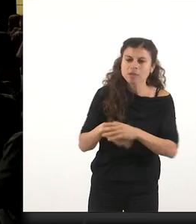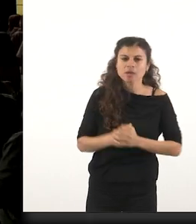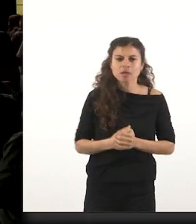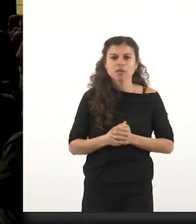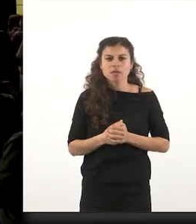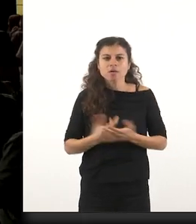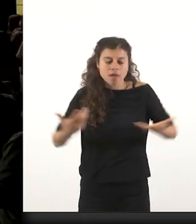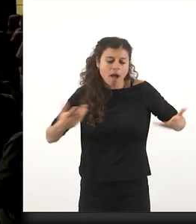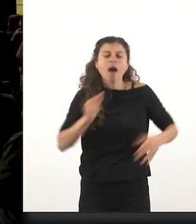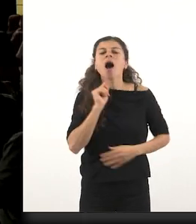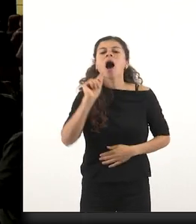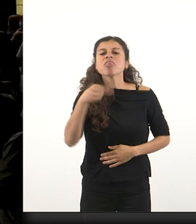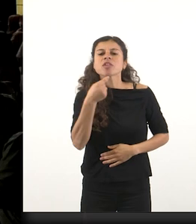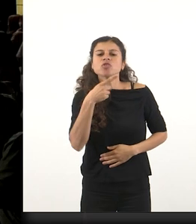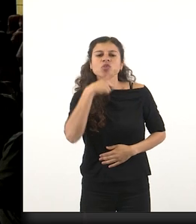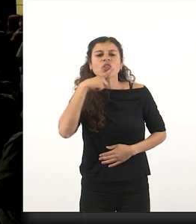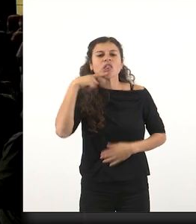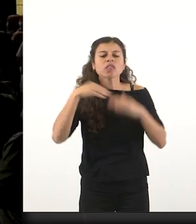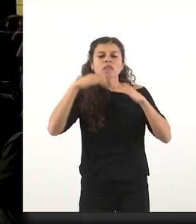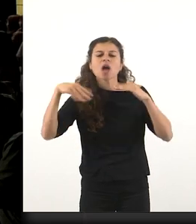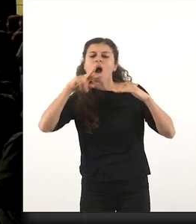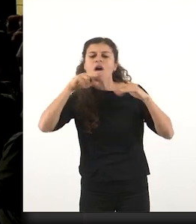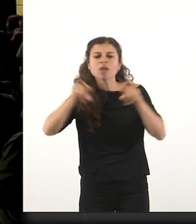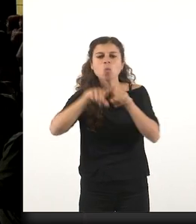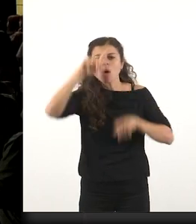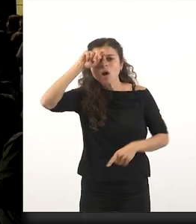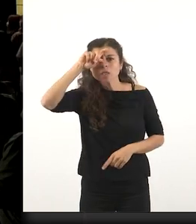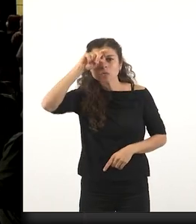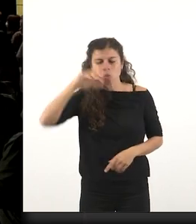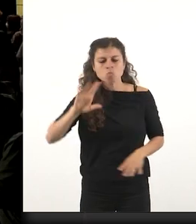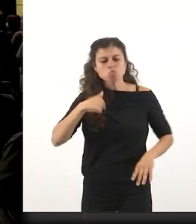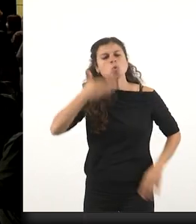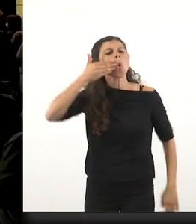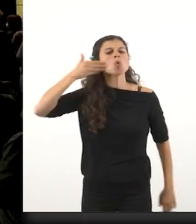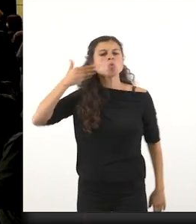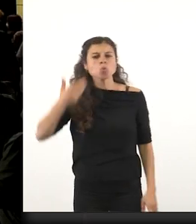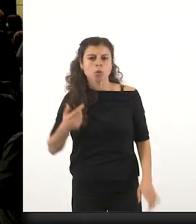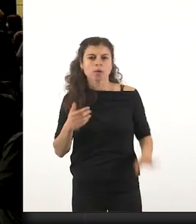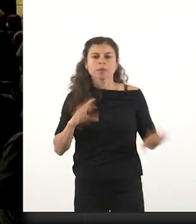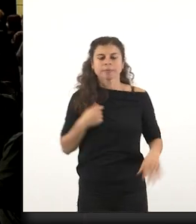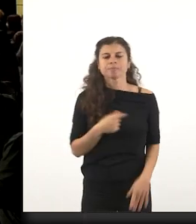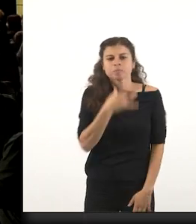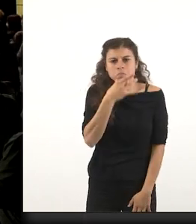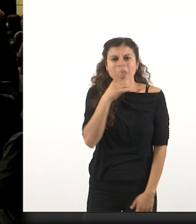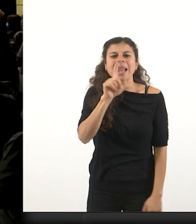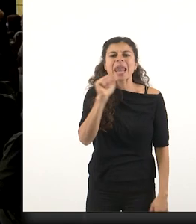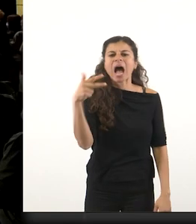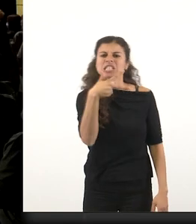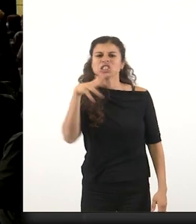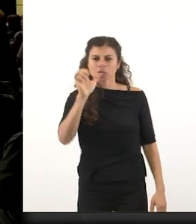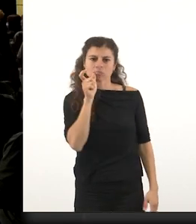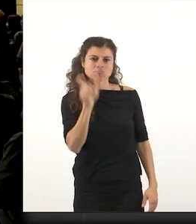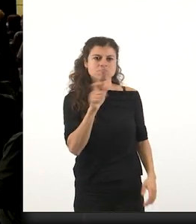mi acento es que es de paleto. Maestra, pues yo lo digo con orgullo de Jaén, ¿eh? A mí de Lachi. A Lachi sí diferente. Yo sí lo quiero saber. Y su novio